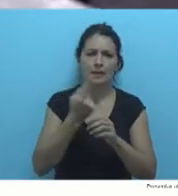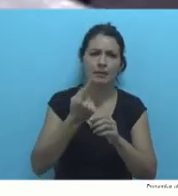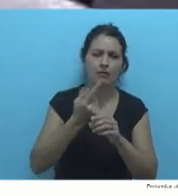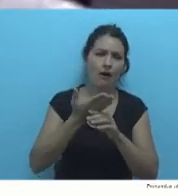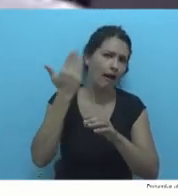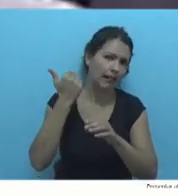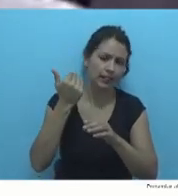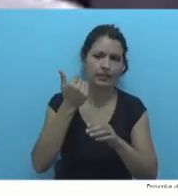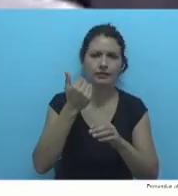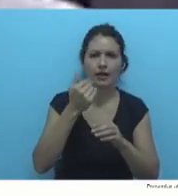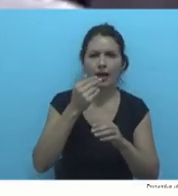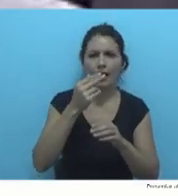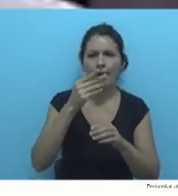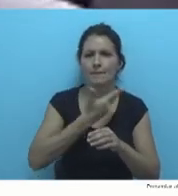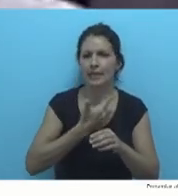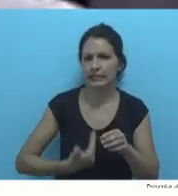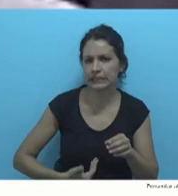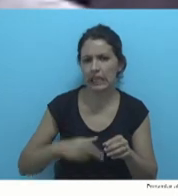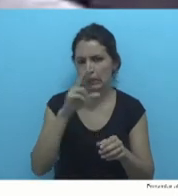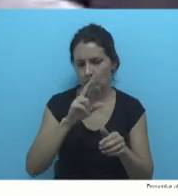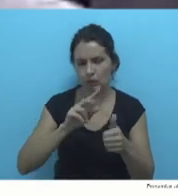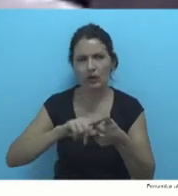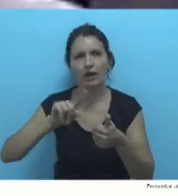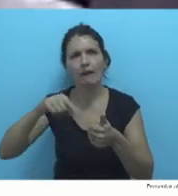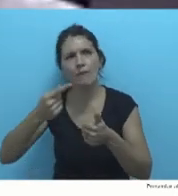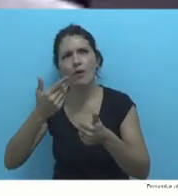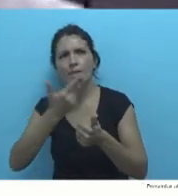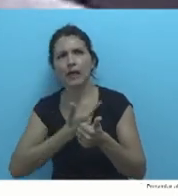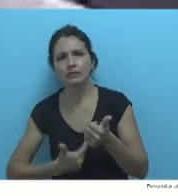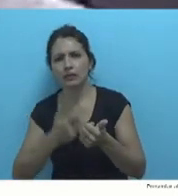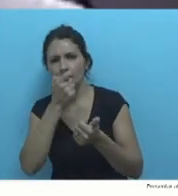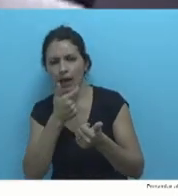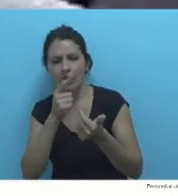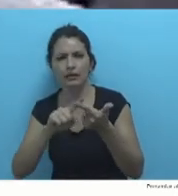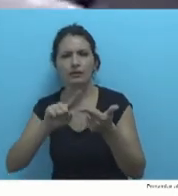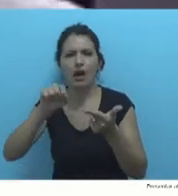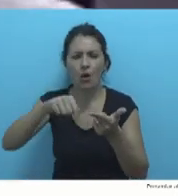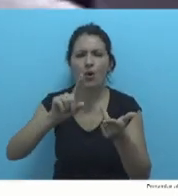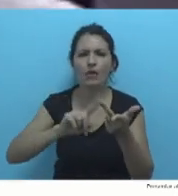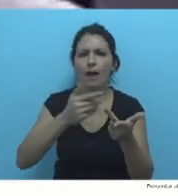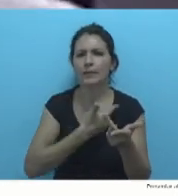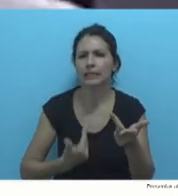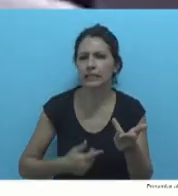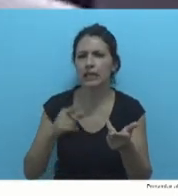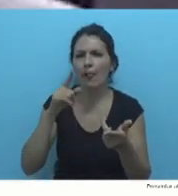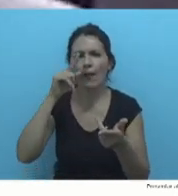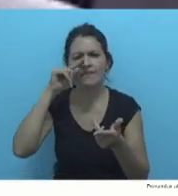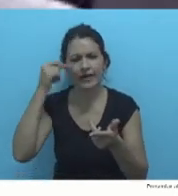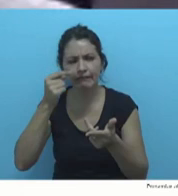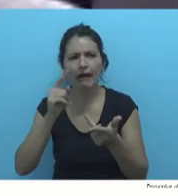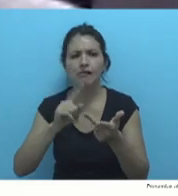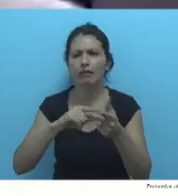de que nos iban a arreglar la Ruta 33, yo algunas cuestiones ya la verdad que tendría que verlas para que